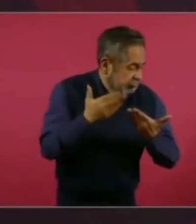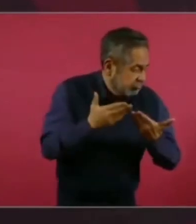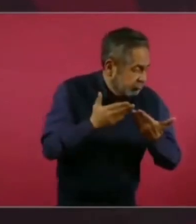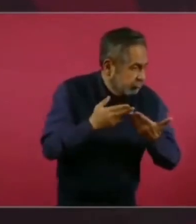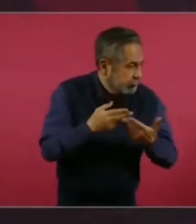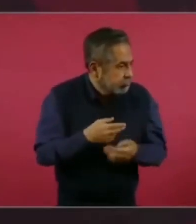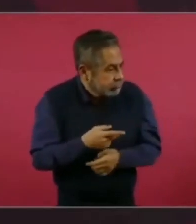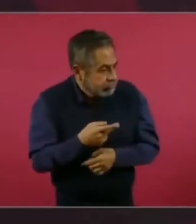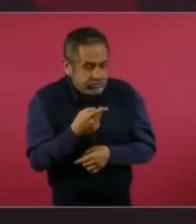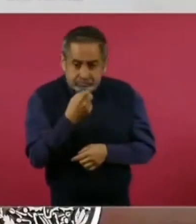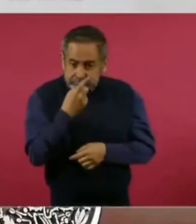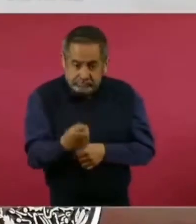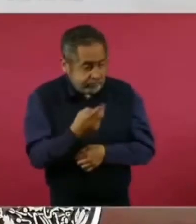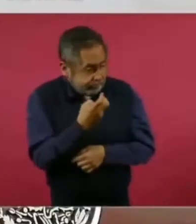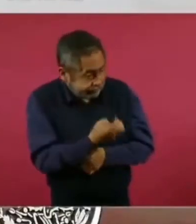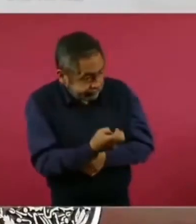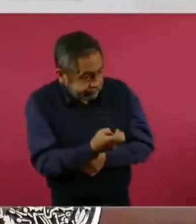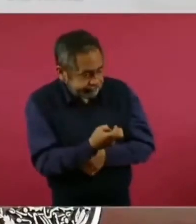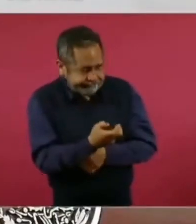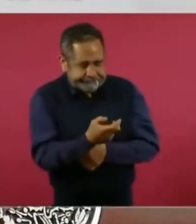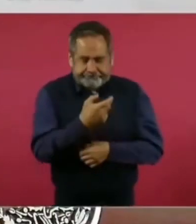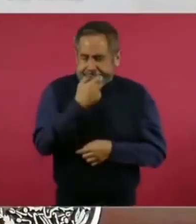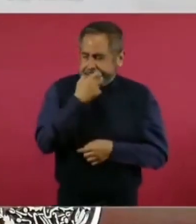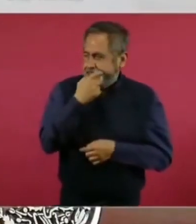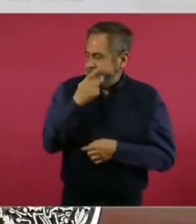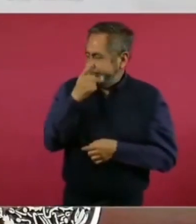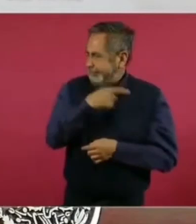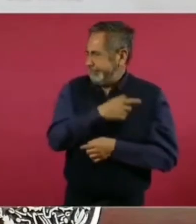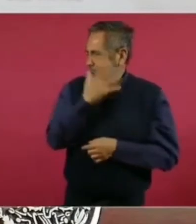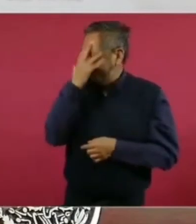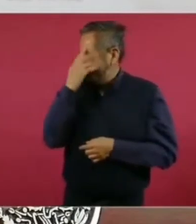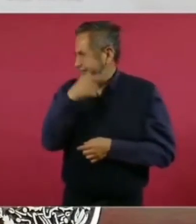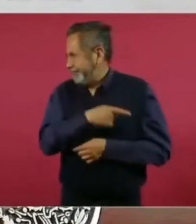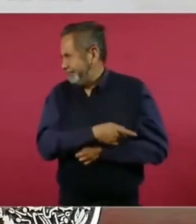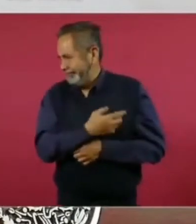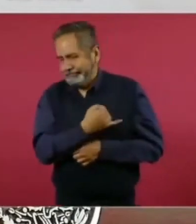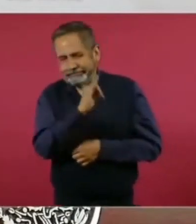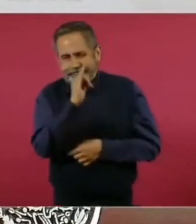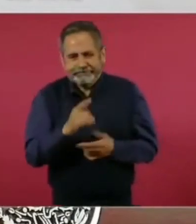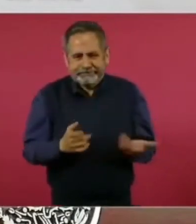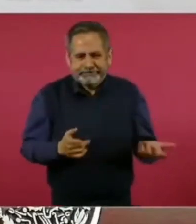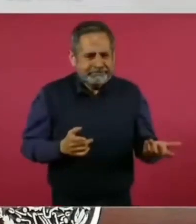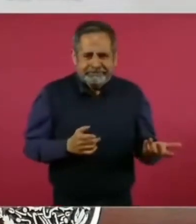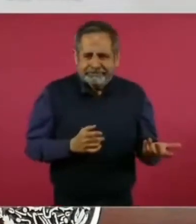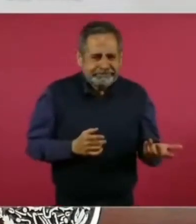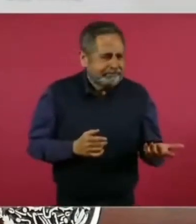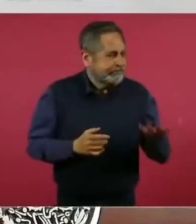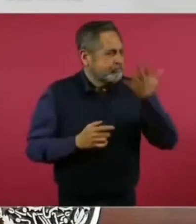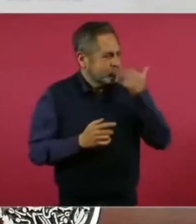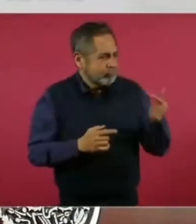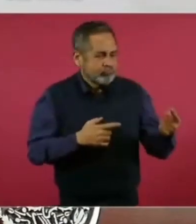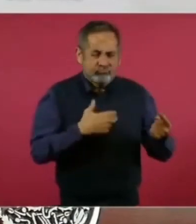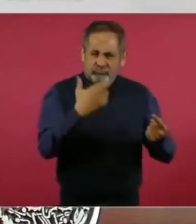de pena ajena porque no hay rigor teórico